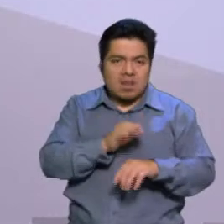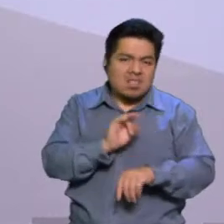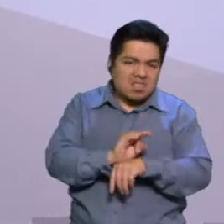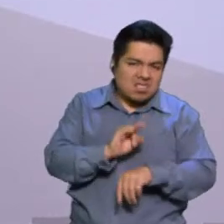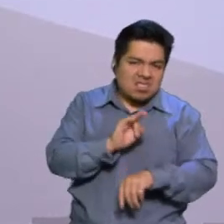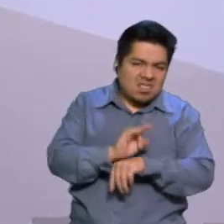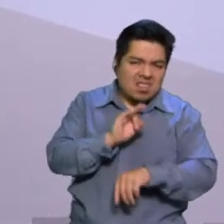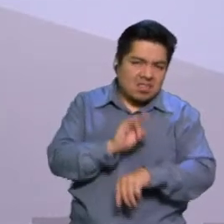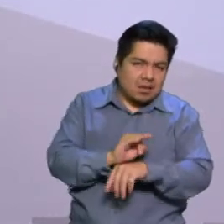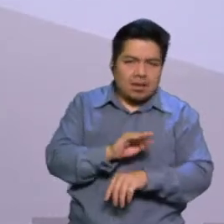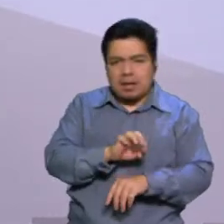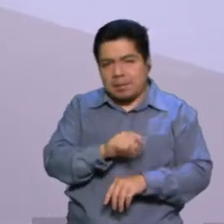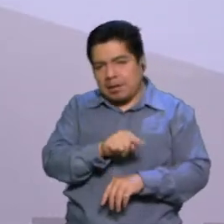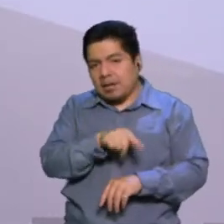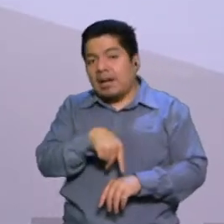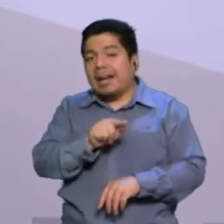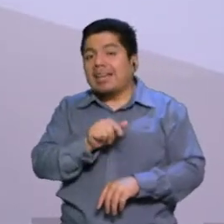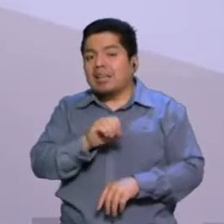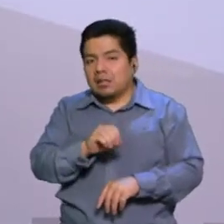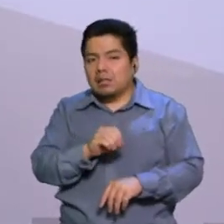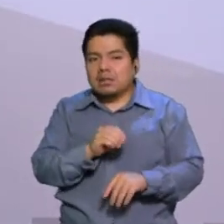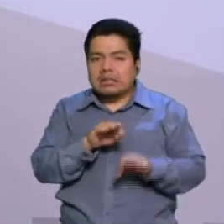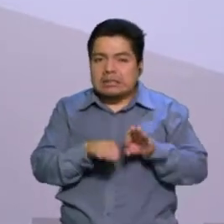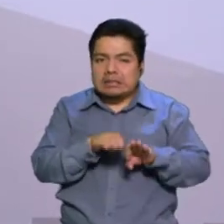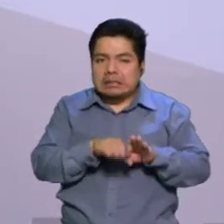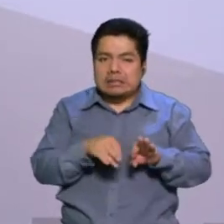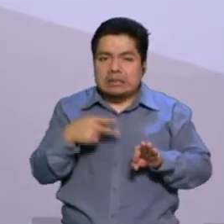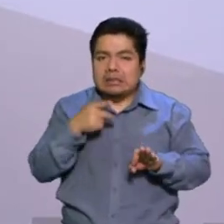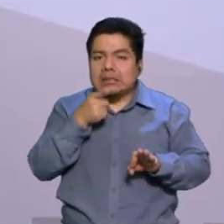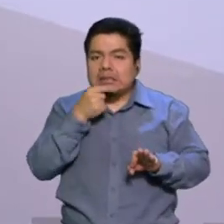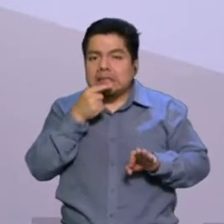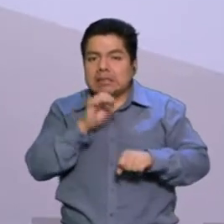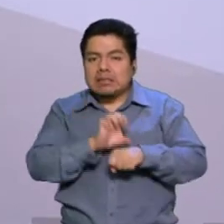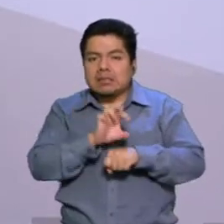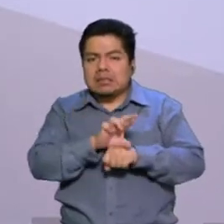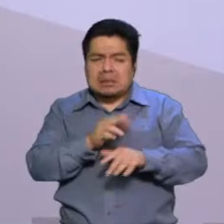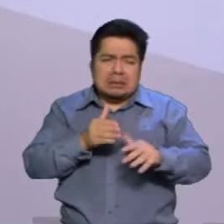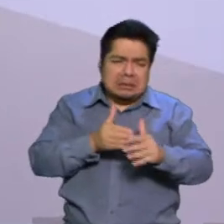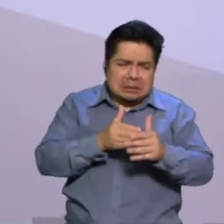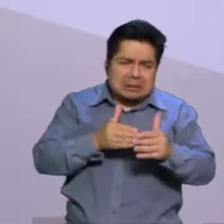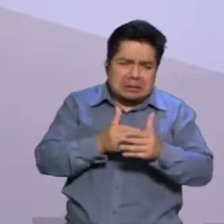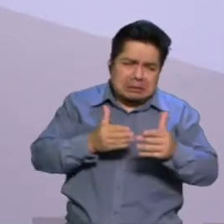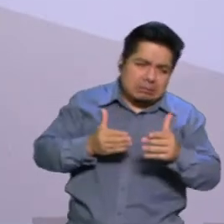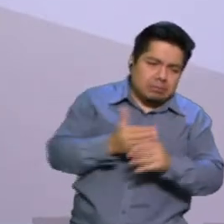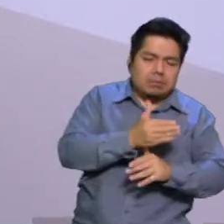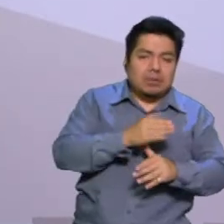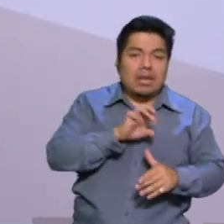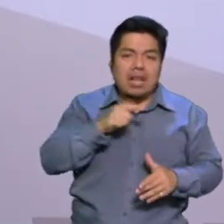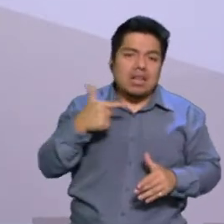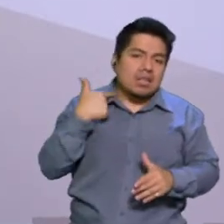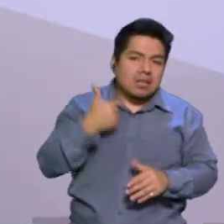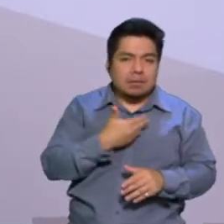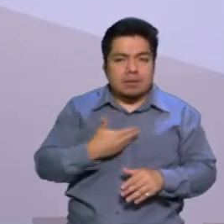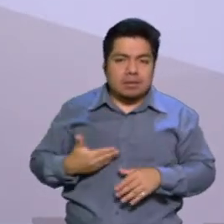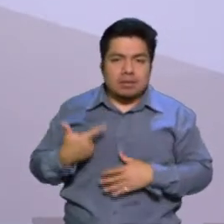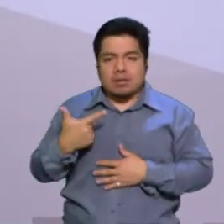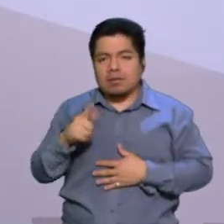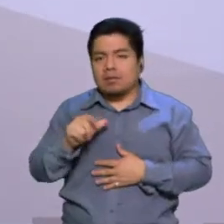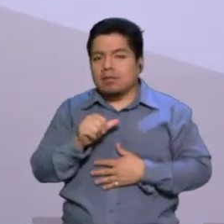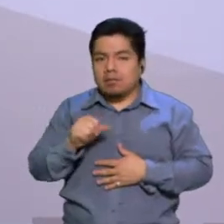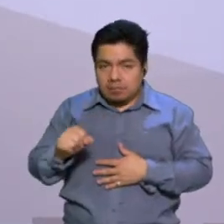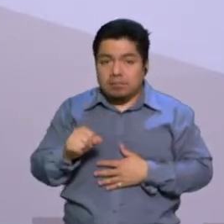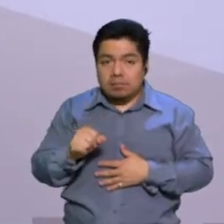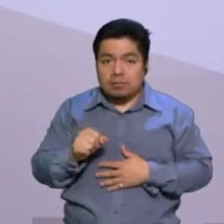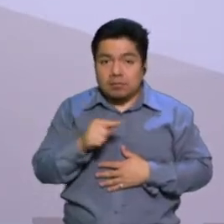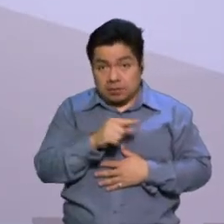la Embajada Nacional en Quito e intentó evitar que la policía ecuatoriana ingresara y detuviera al expresidente de ese país, Jorge Glass, quien contaba